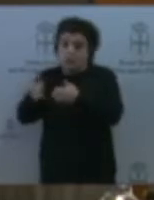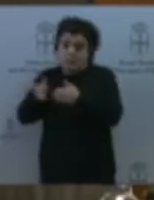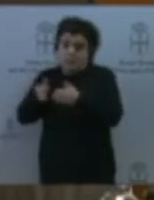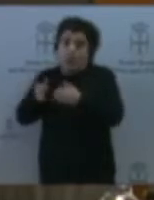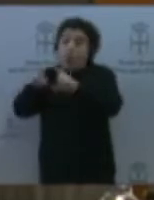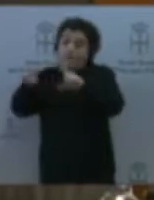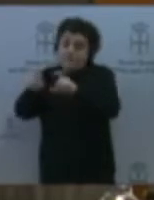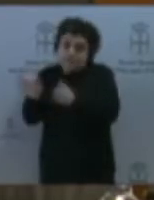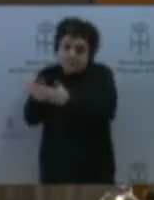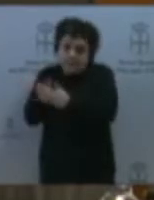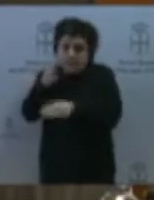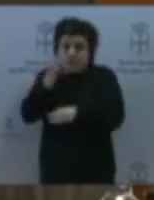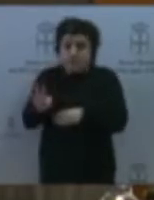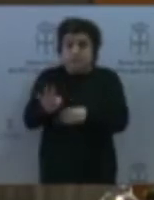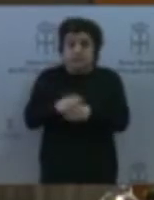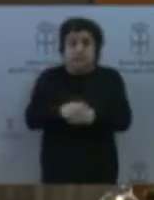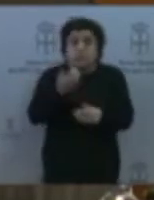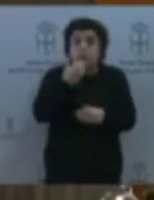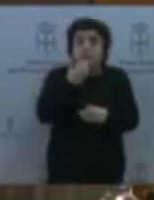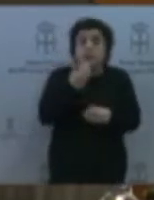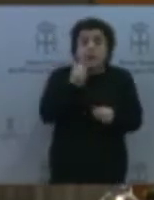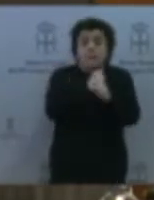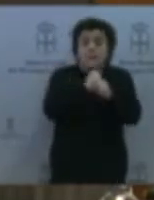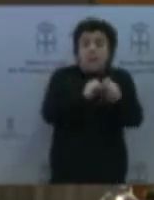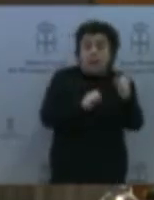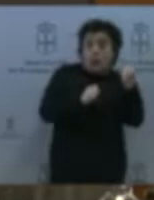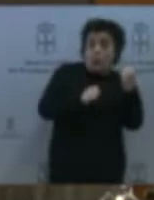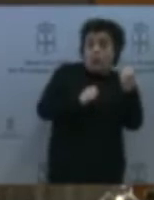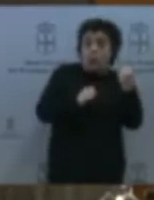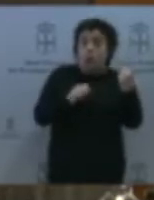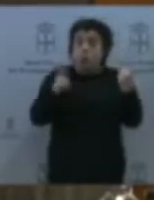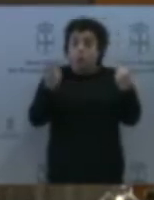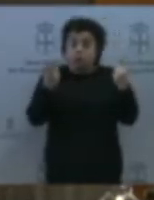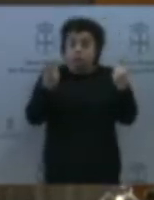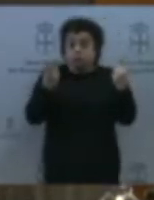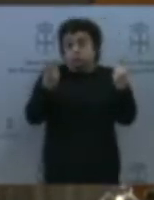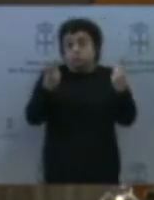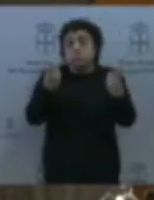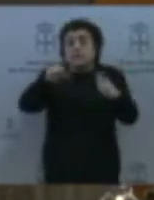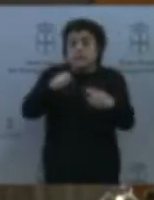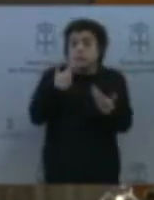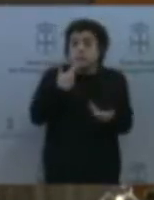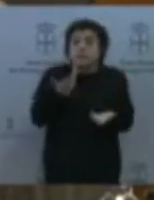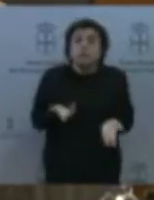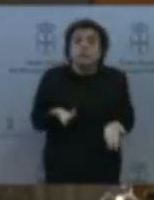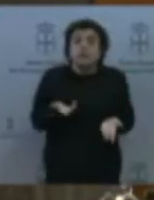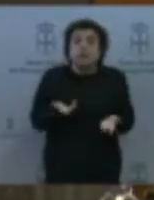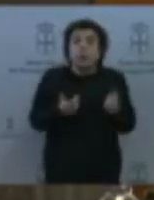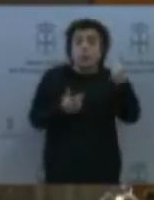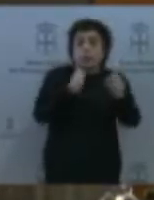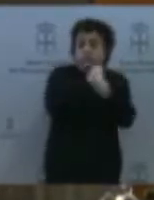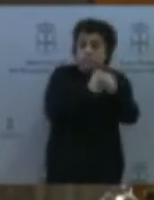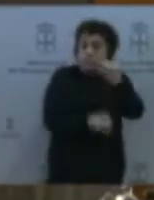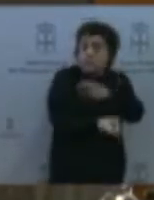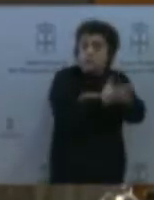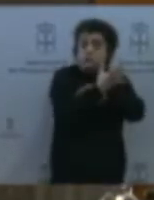Amazon, casi dos se destruyen si los informes son ciertos. Repito, por cada empleo que se cree esta multinacional estadounidense en Asturias, dos